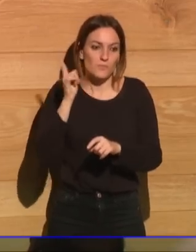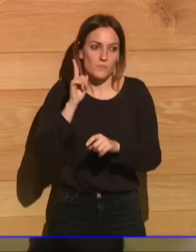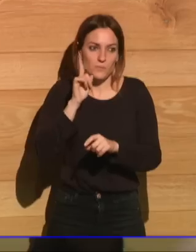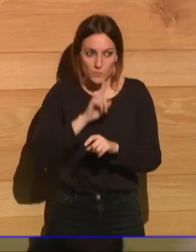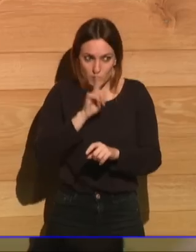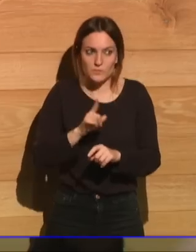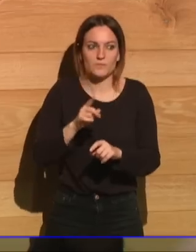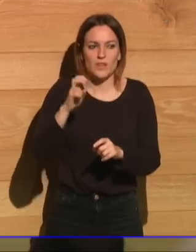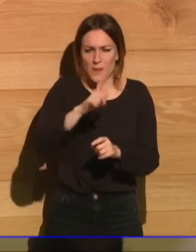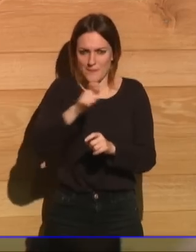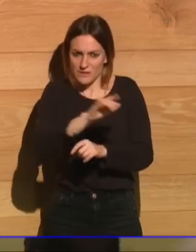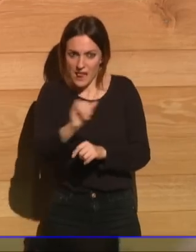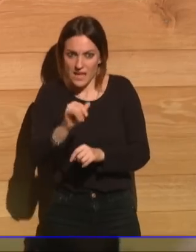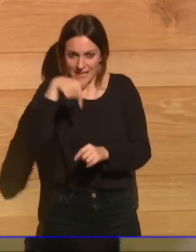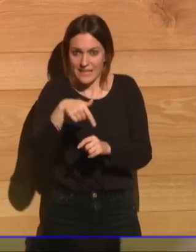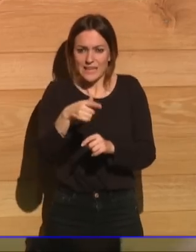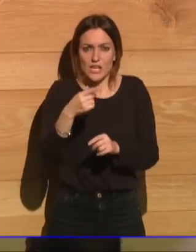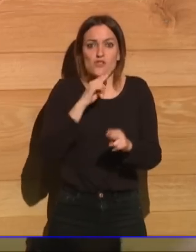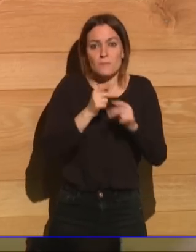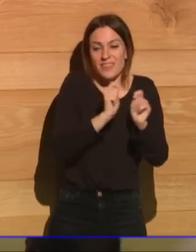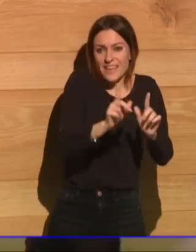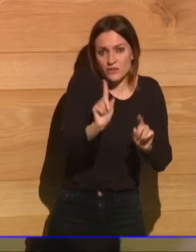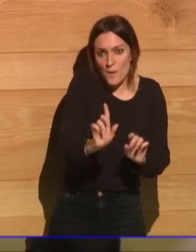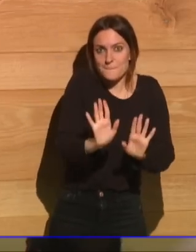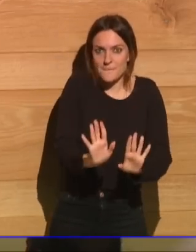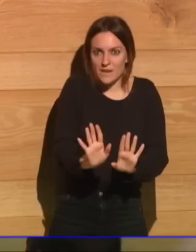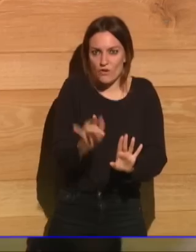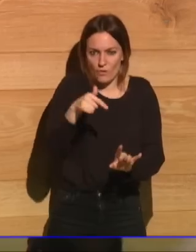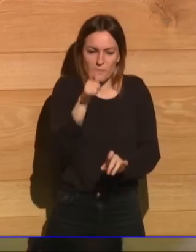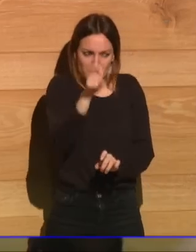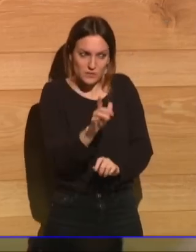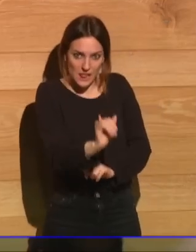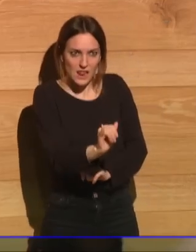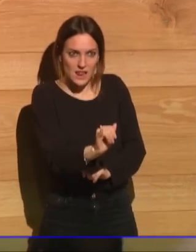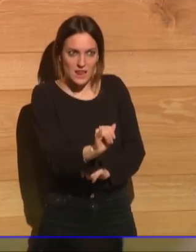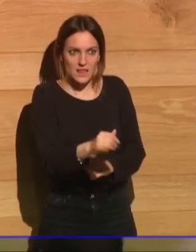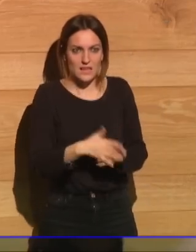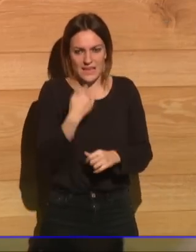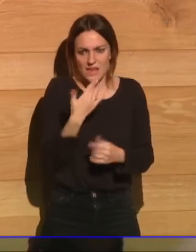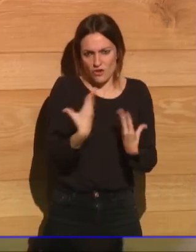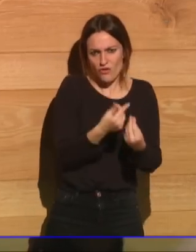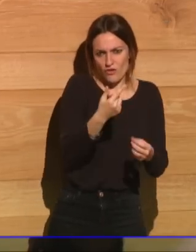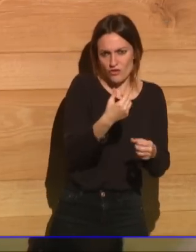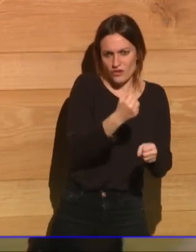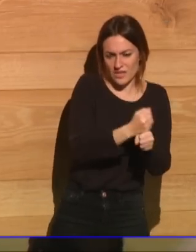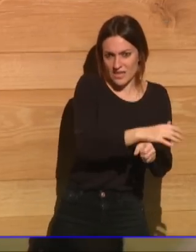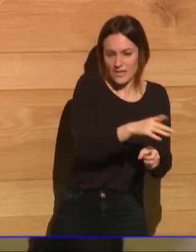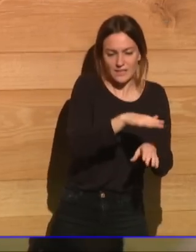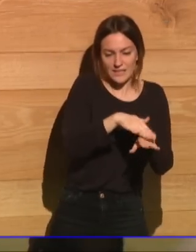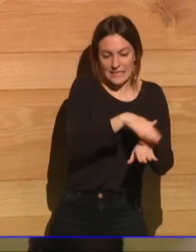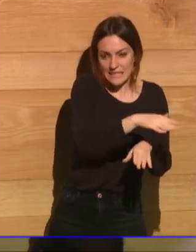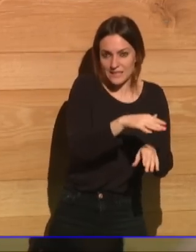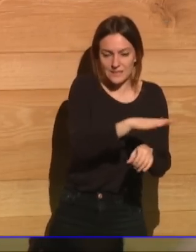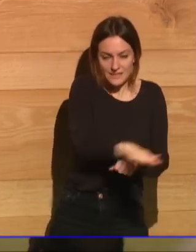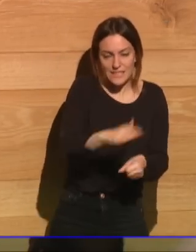todos ahí. Muy no reciben ese perturbador. nombre, pero son muy reconocibles. Muy perturbador. reconocibles. Y Pero son sí, niños y hablan de mi novia, y